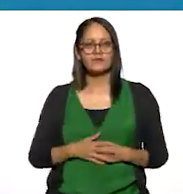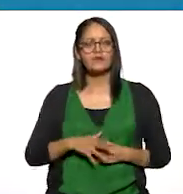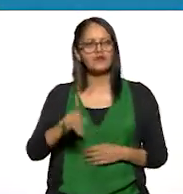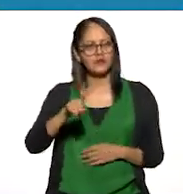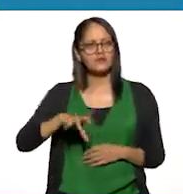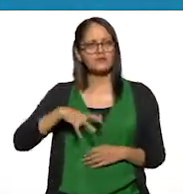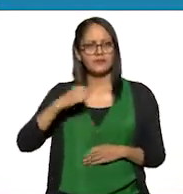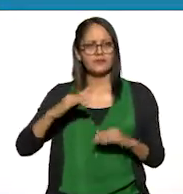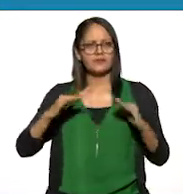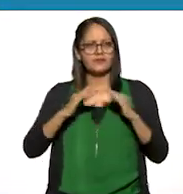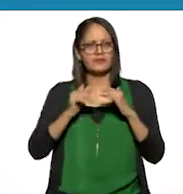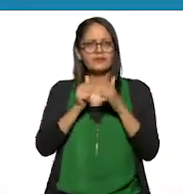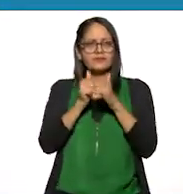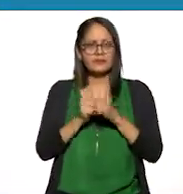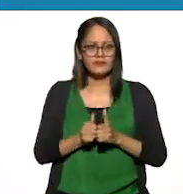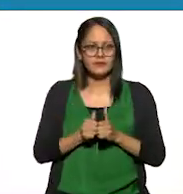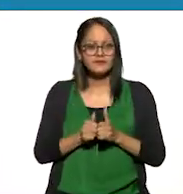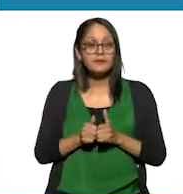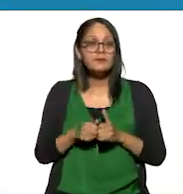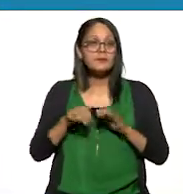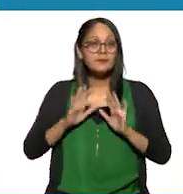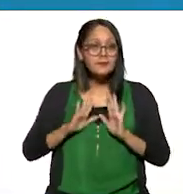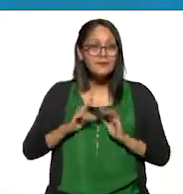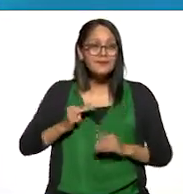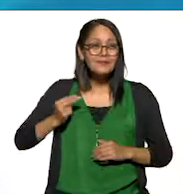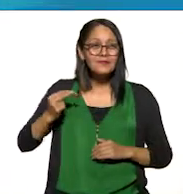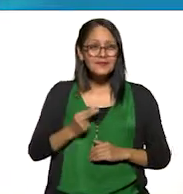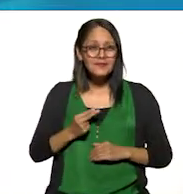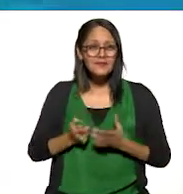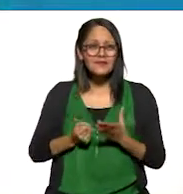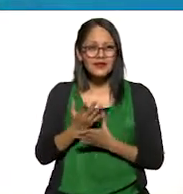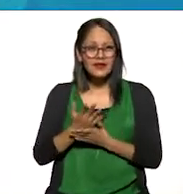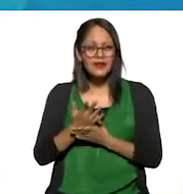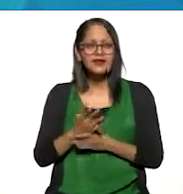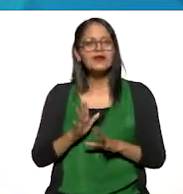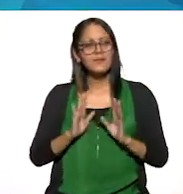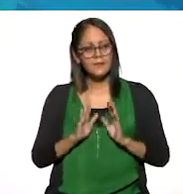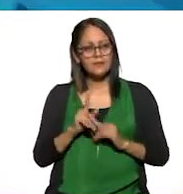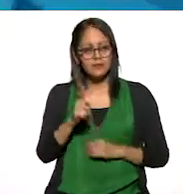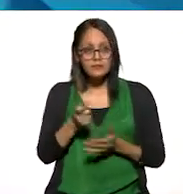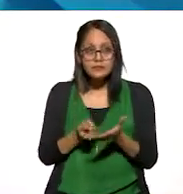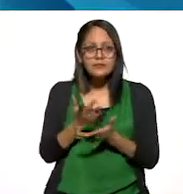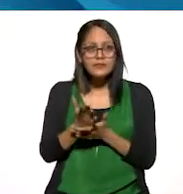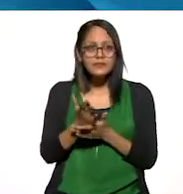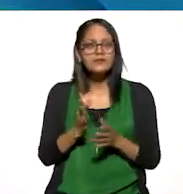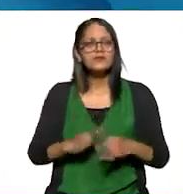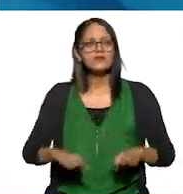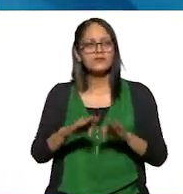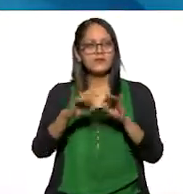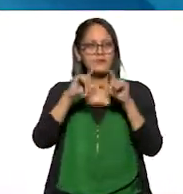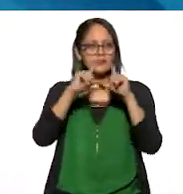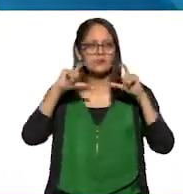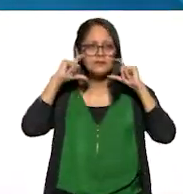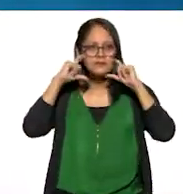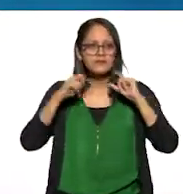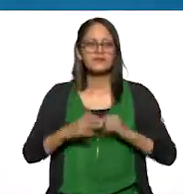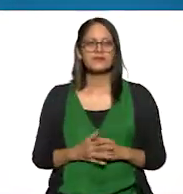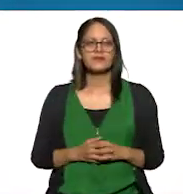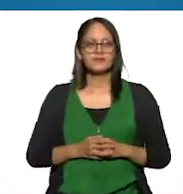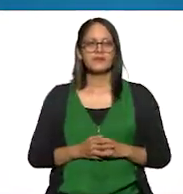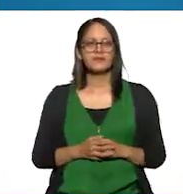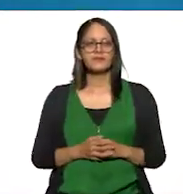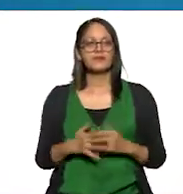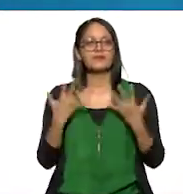no salir de casa a menos que sea muy necesario. Si lo haces, utiliza el